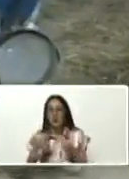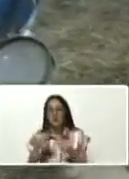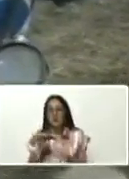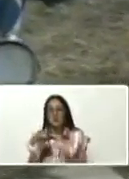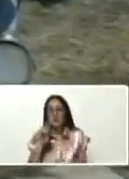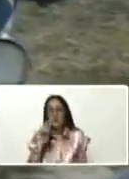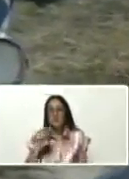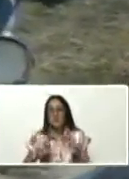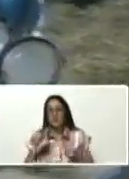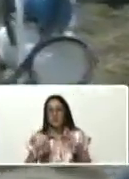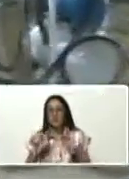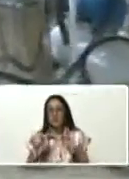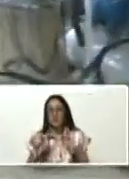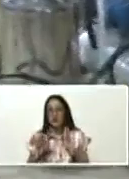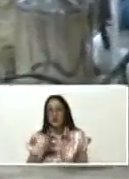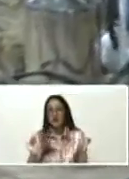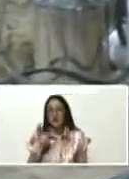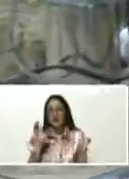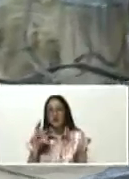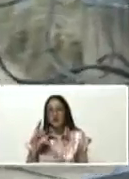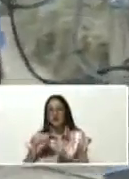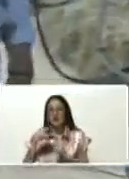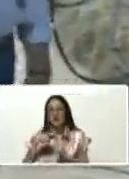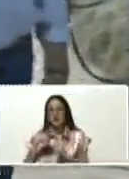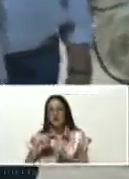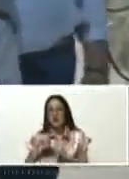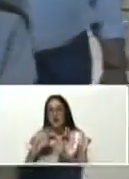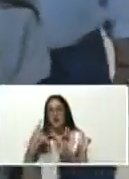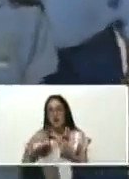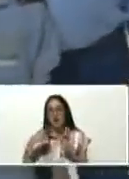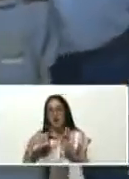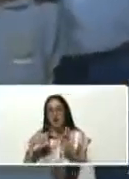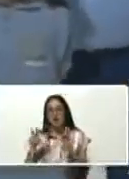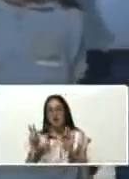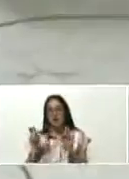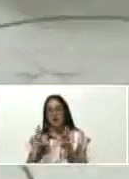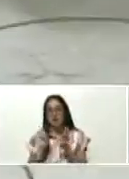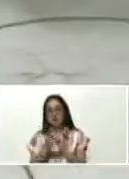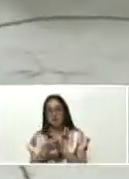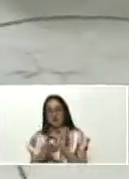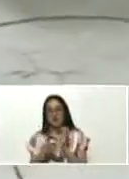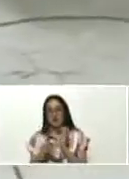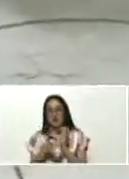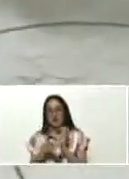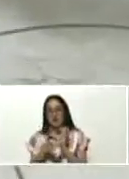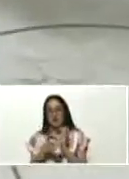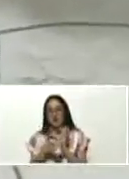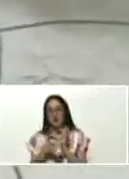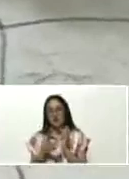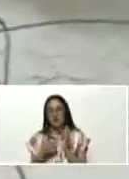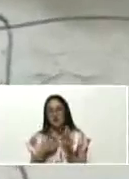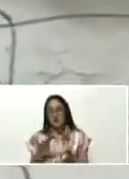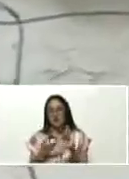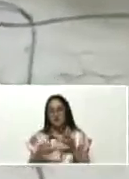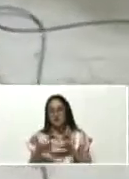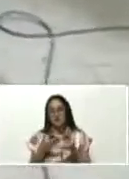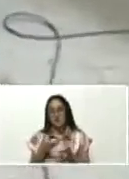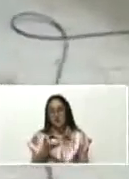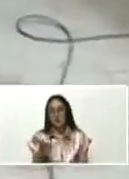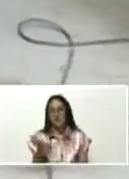de Promelac en el estado Táchira. Y hay otros elementos de innovación tecnológica que quisiéramos compartir con usted,